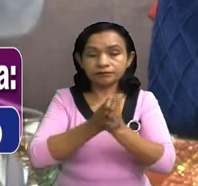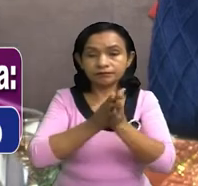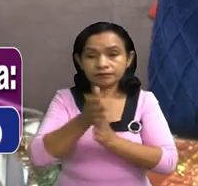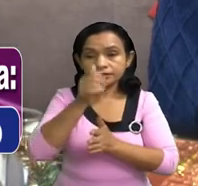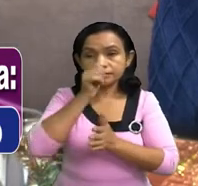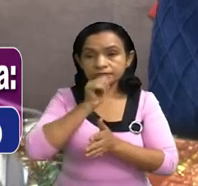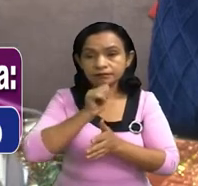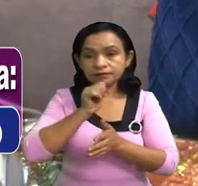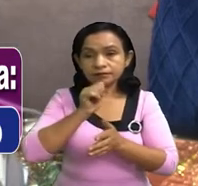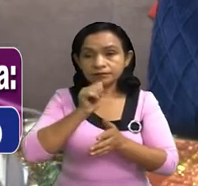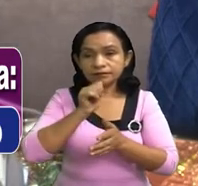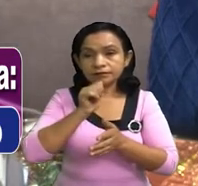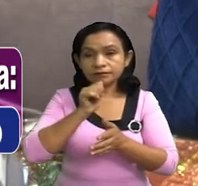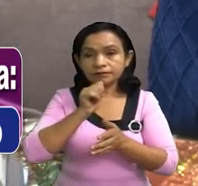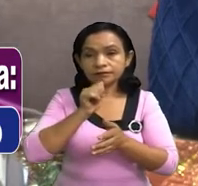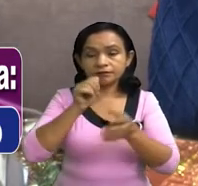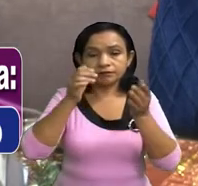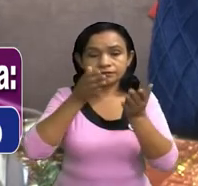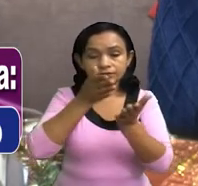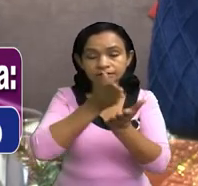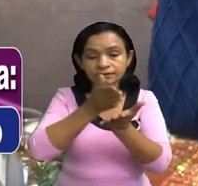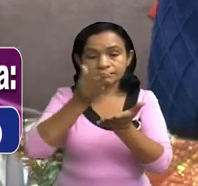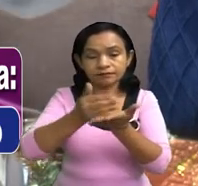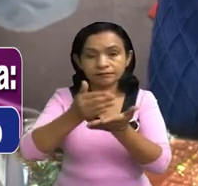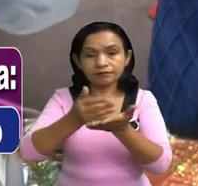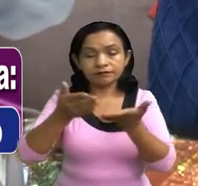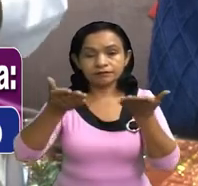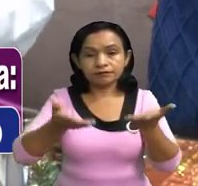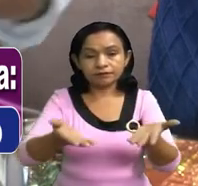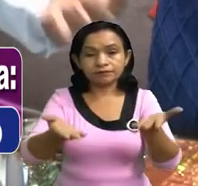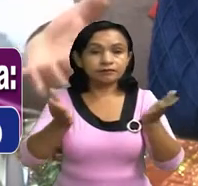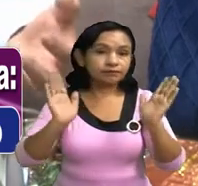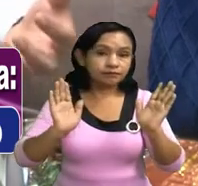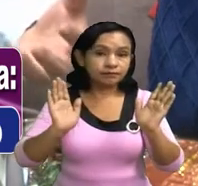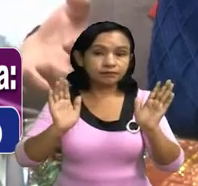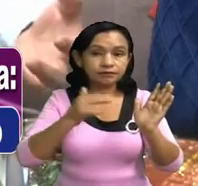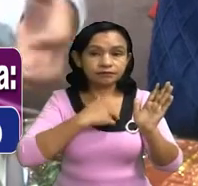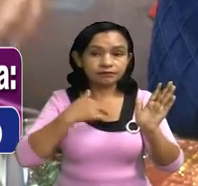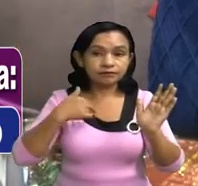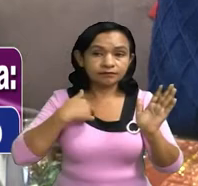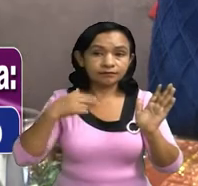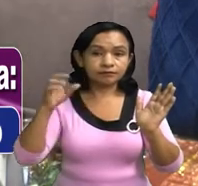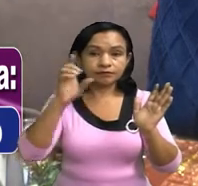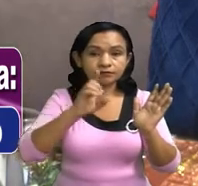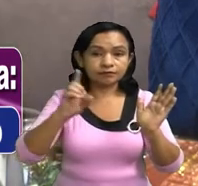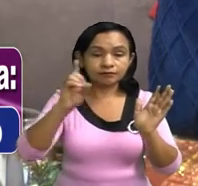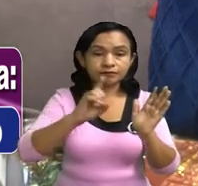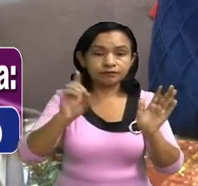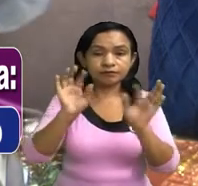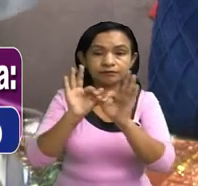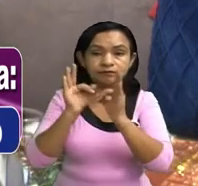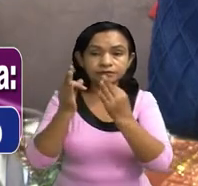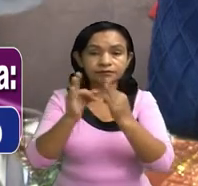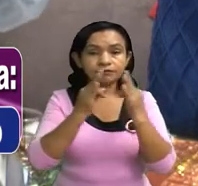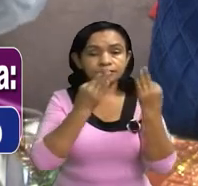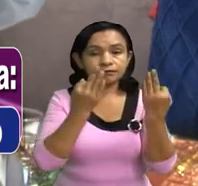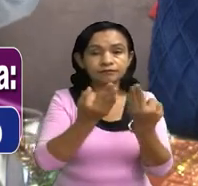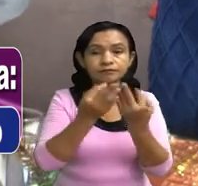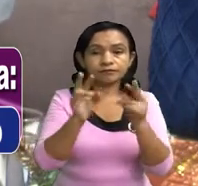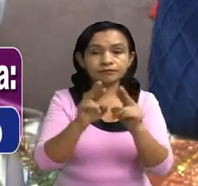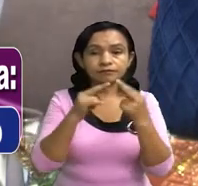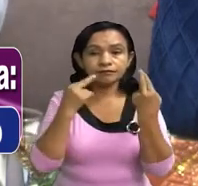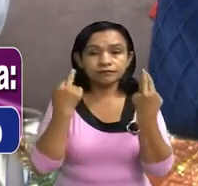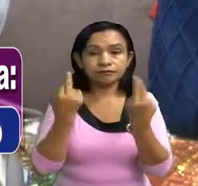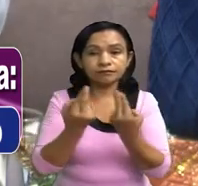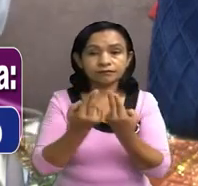y unos perrerreques en el horno. Y entonces nosotros los domingos, las familias, comunidades, nos reunimos